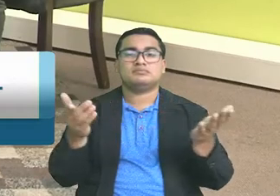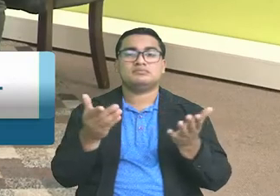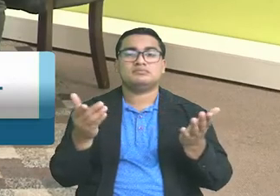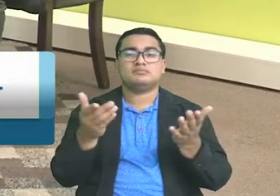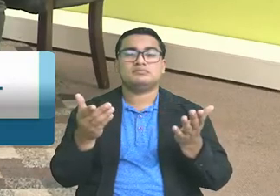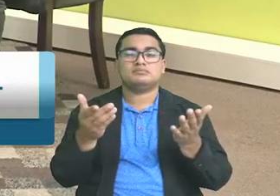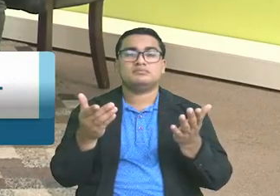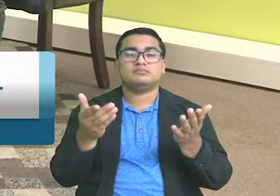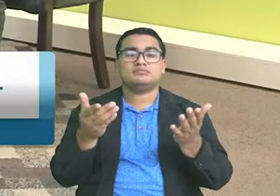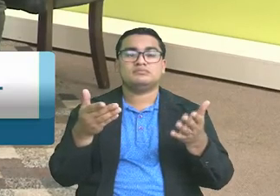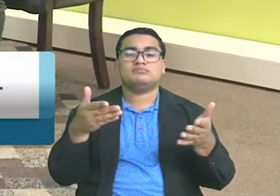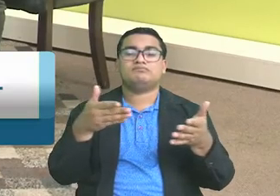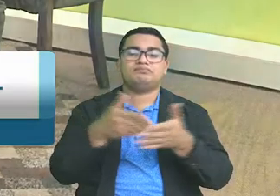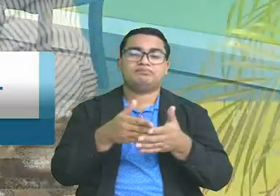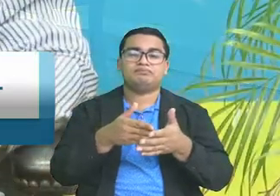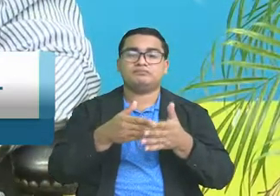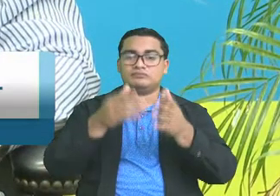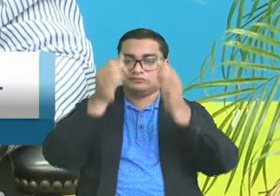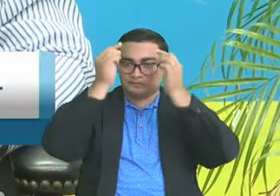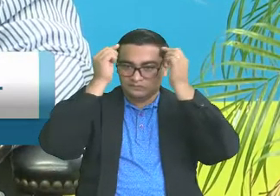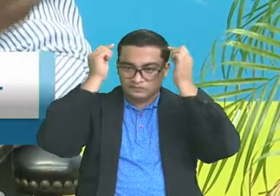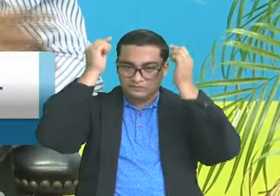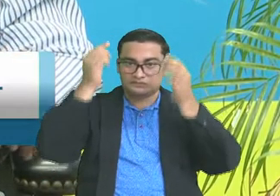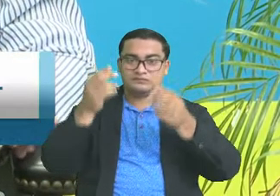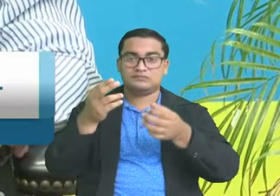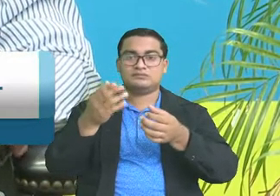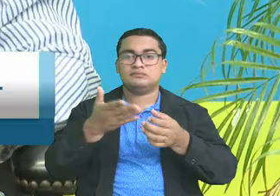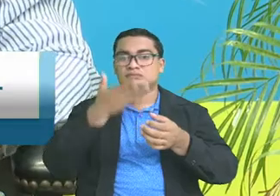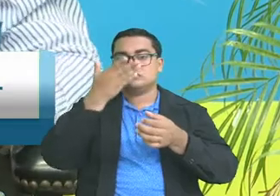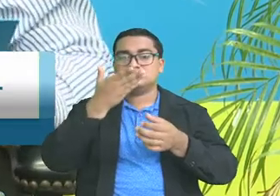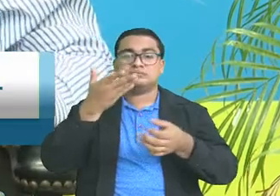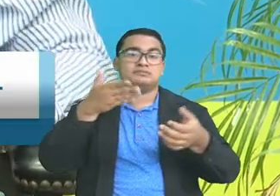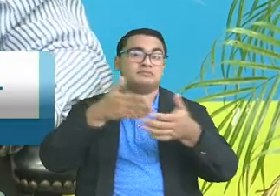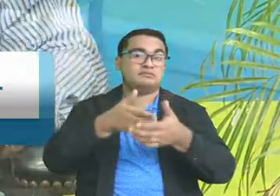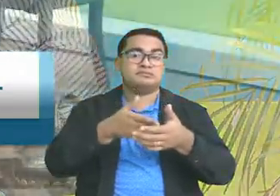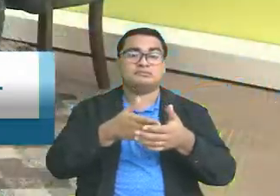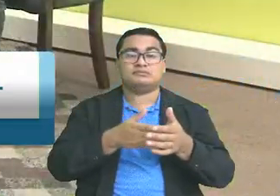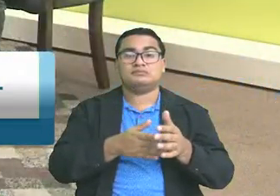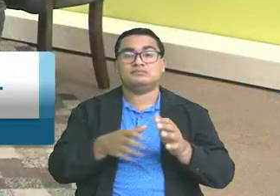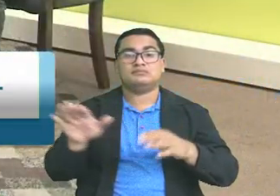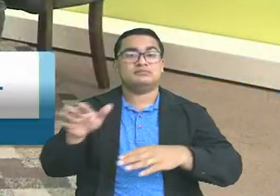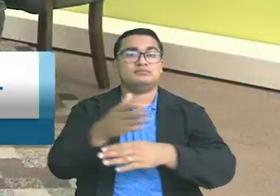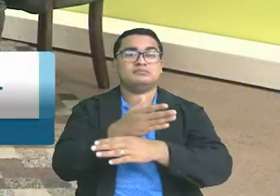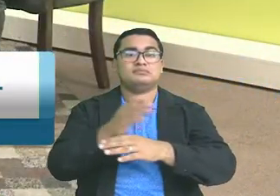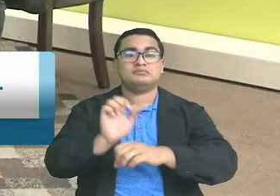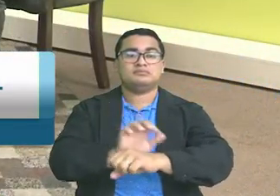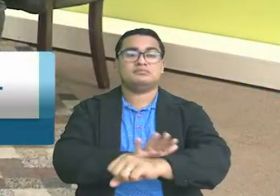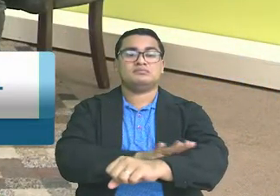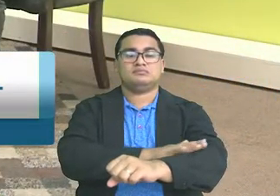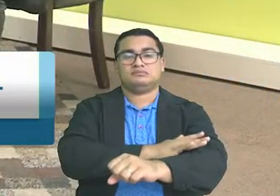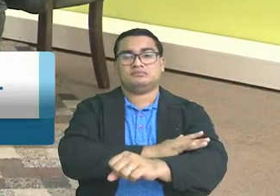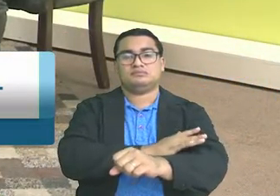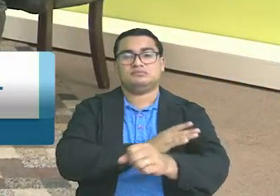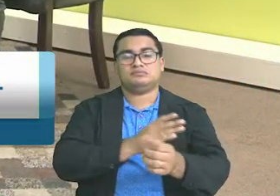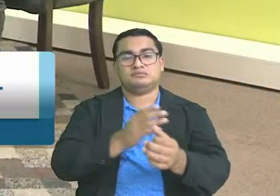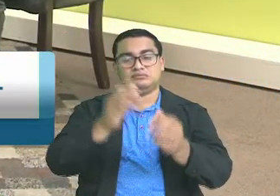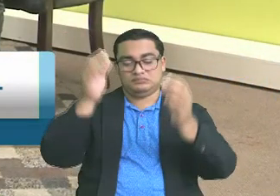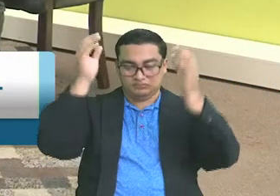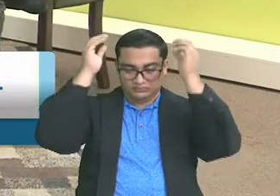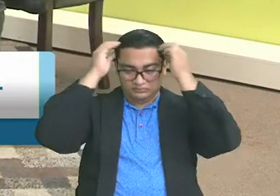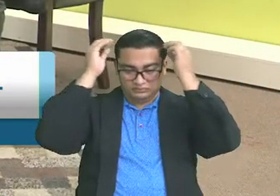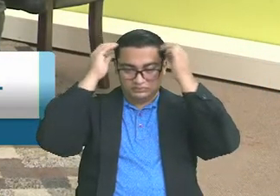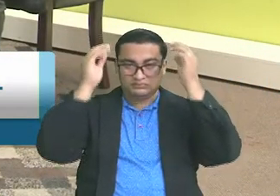obstrucción sí. de esas venas que llevan oxígeno al cerebro, si no mal recuerdo. Los síntomas neurológicos que va a